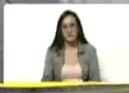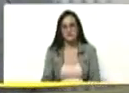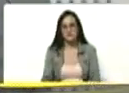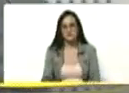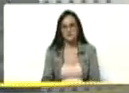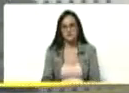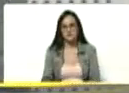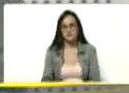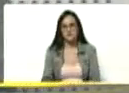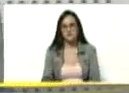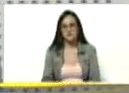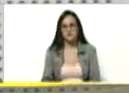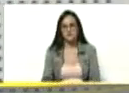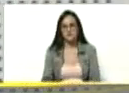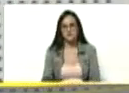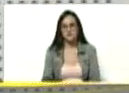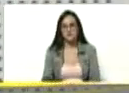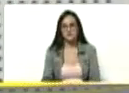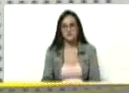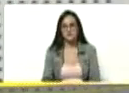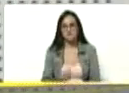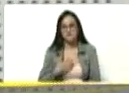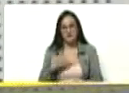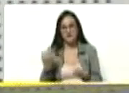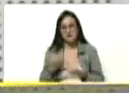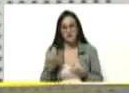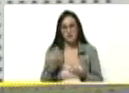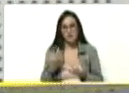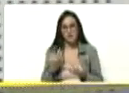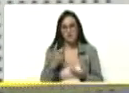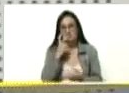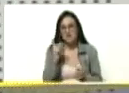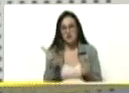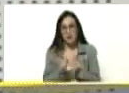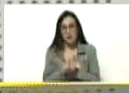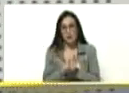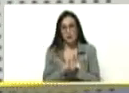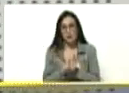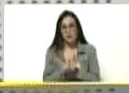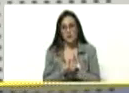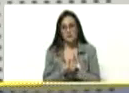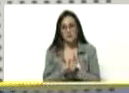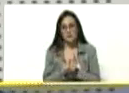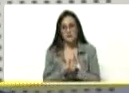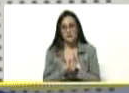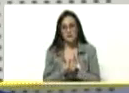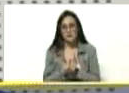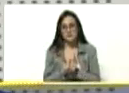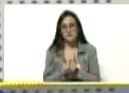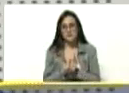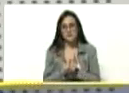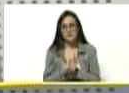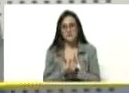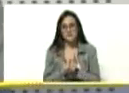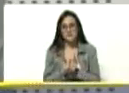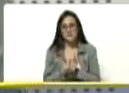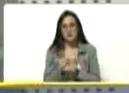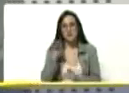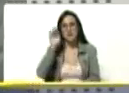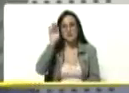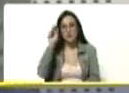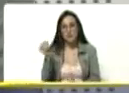this is a short visit, les aseguro que aunque fue una visita breve, that I will be back in the near future. Regresaré en el